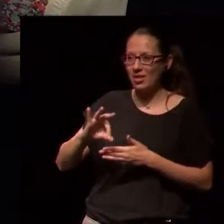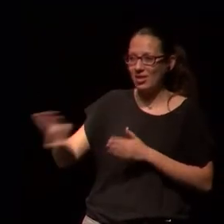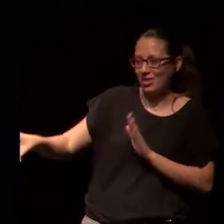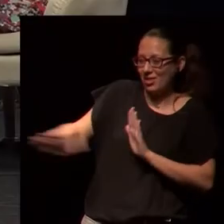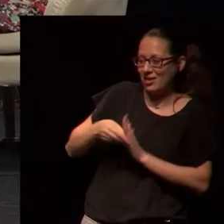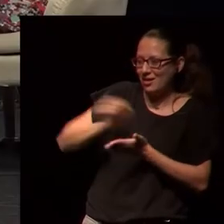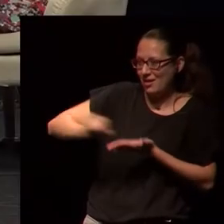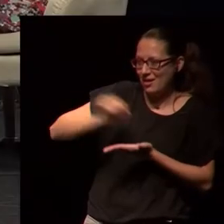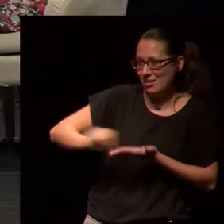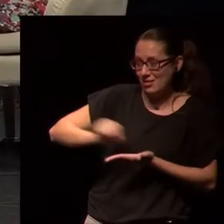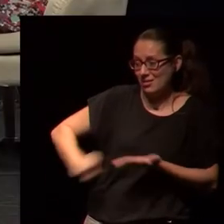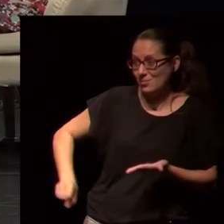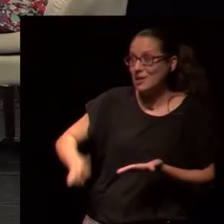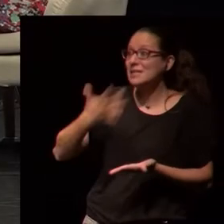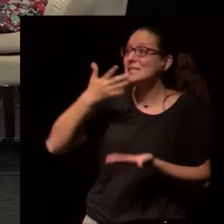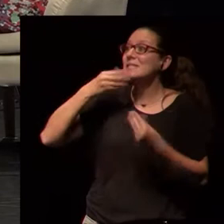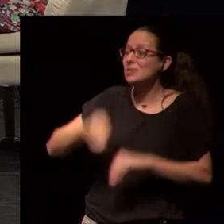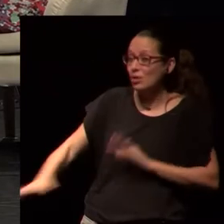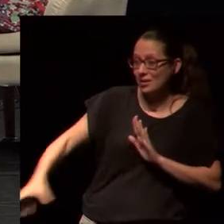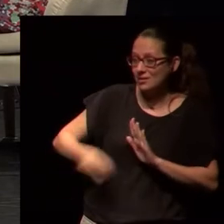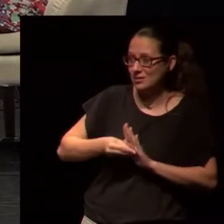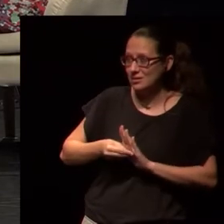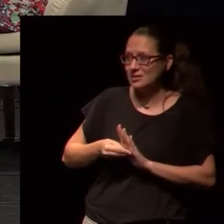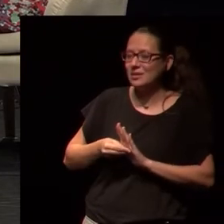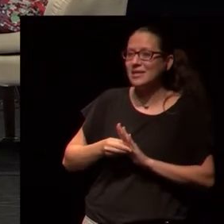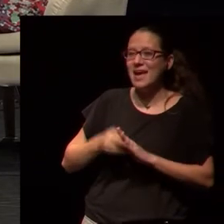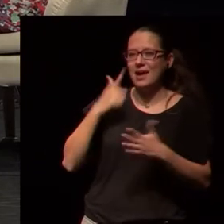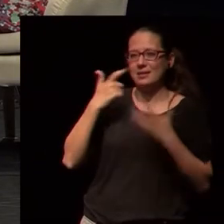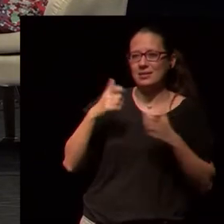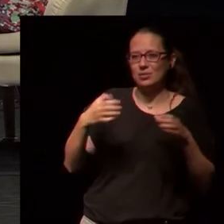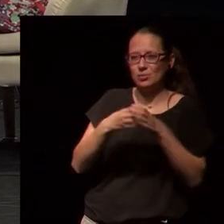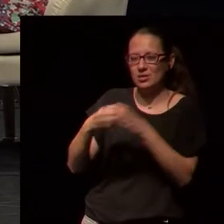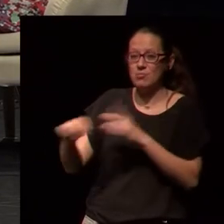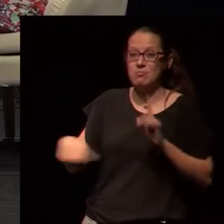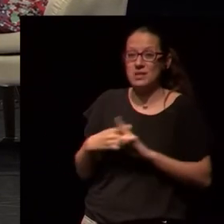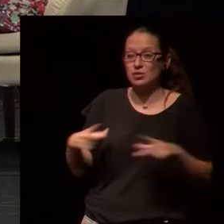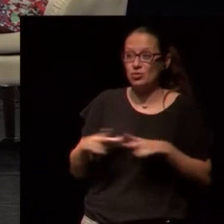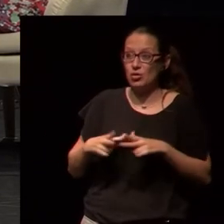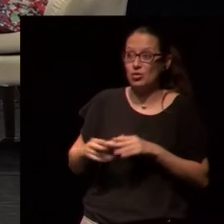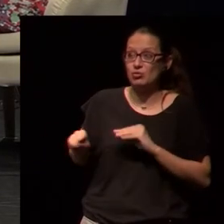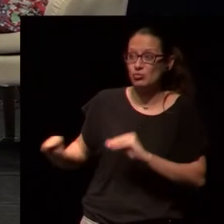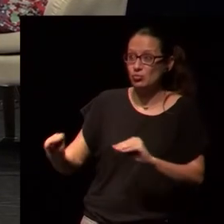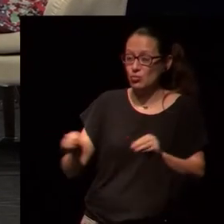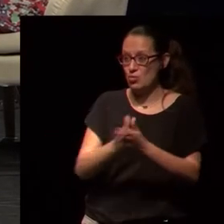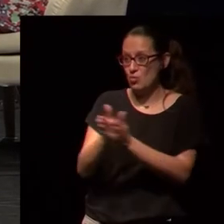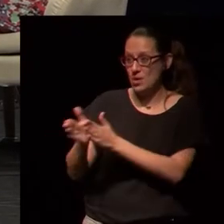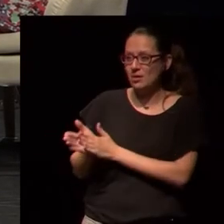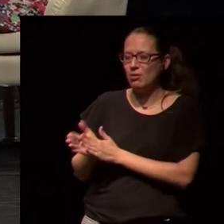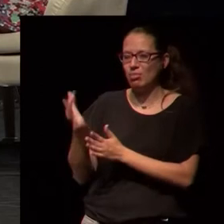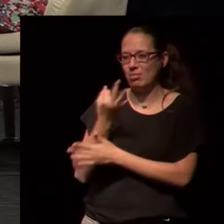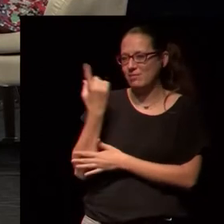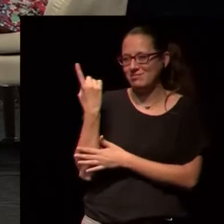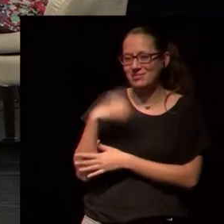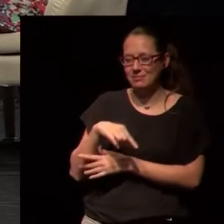Y al captar estas historias, los artistas comunitarios y sus socios deben de tener presente